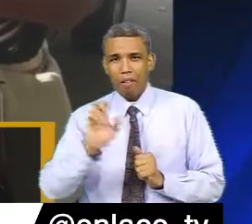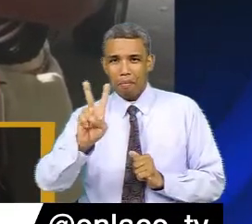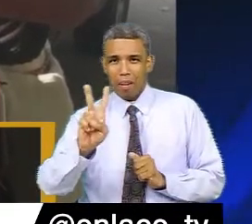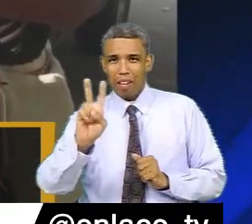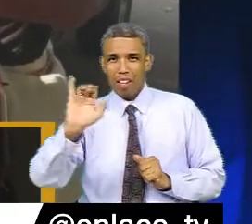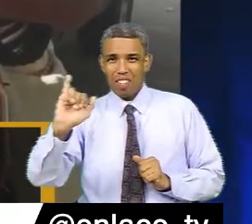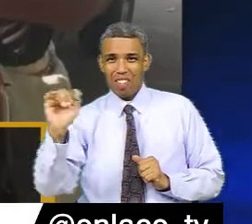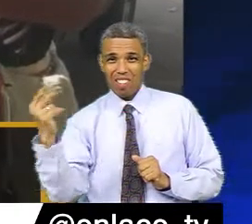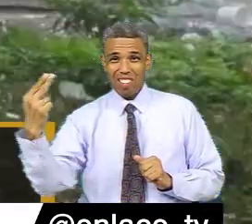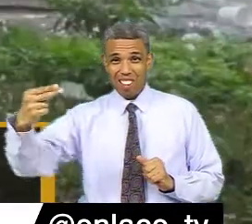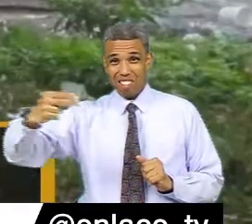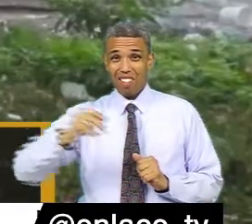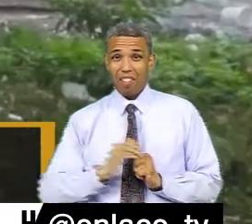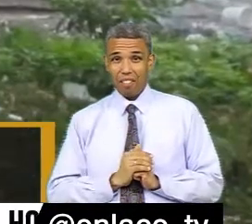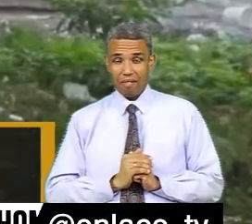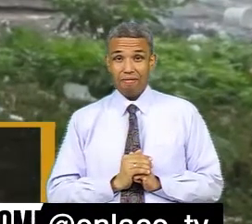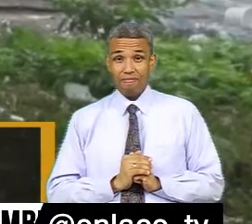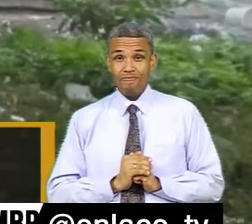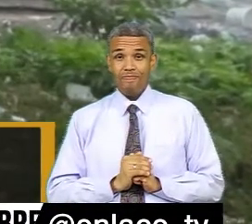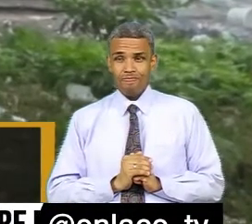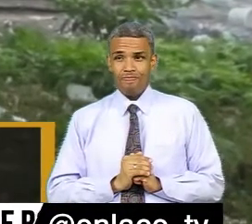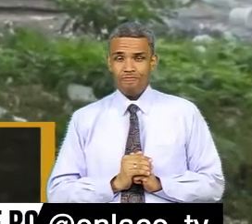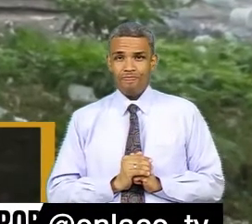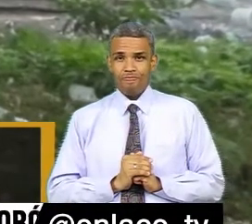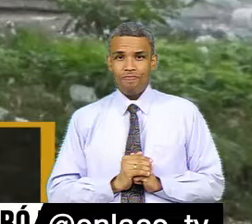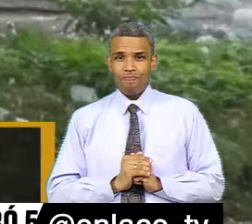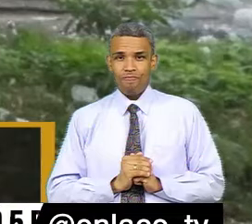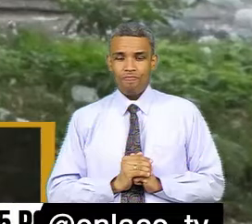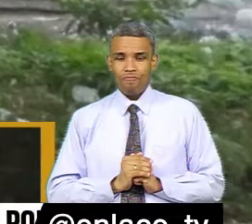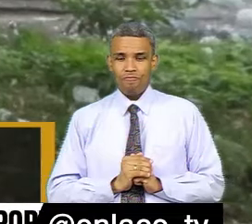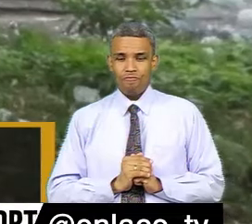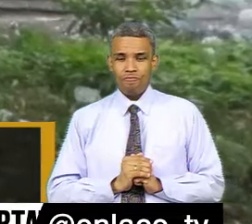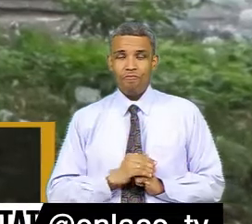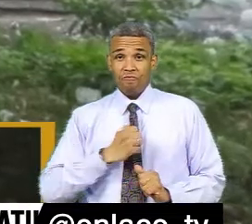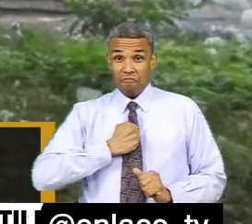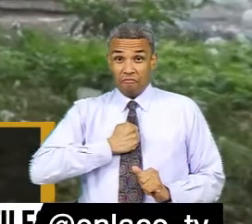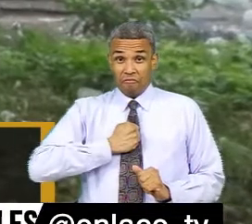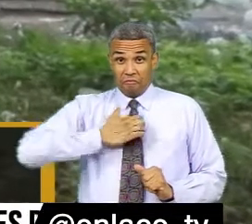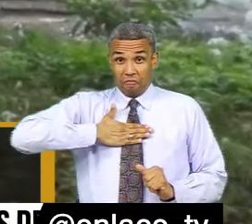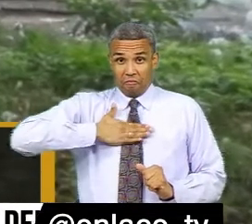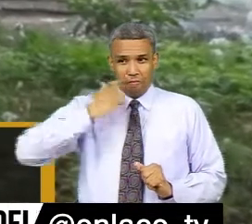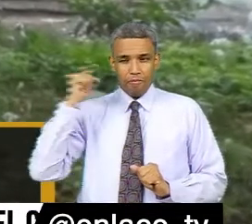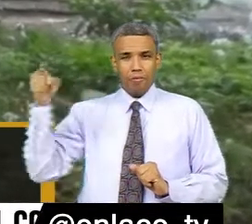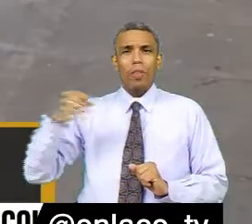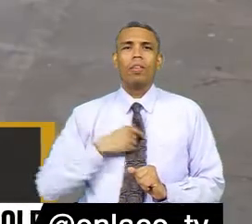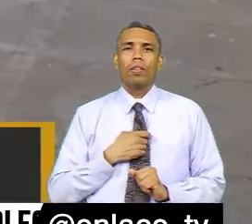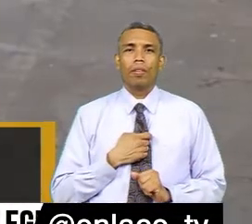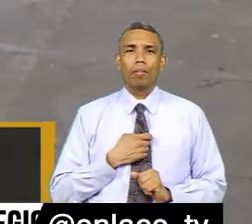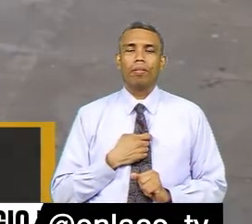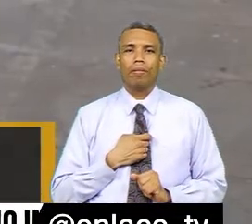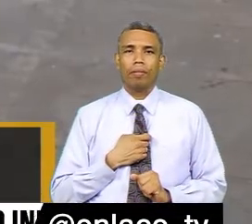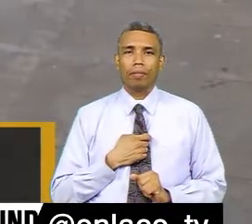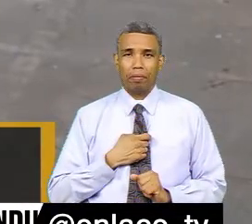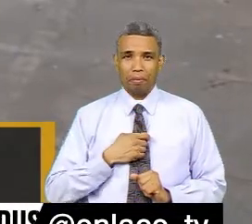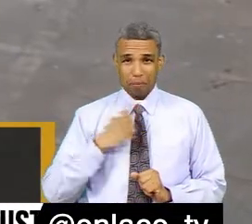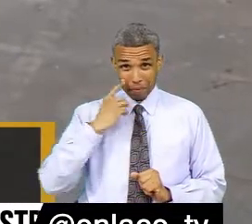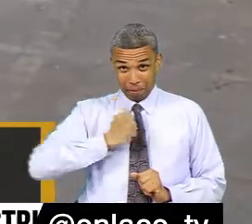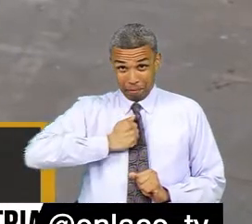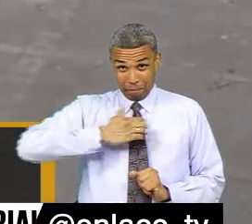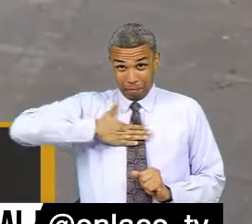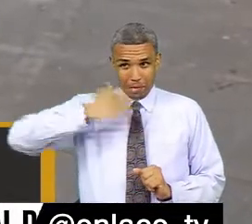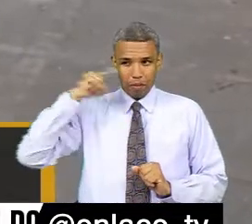conocieron que se trataba de enfermedades de transmisión sexual. En total, según Ravelo, son 6 los casos que se han registrado y que lo que hace más